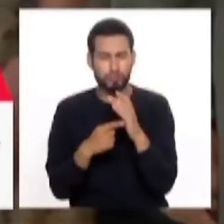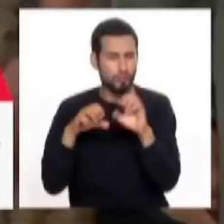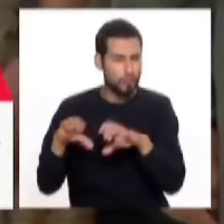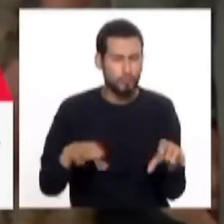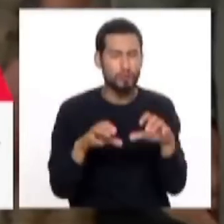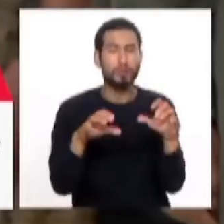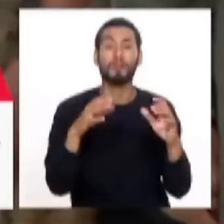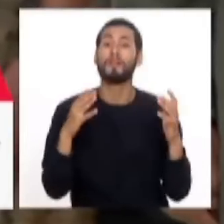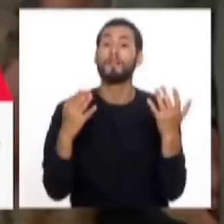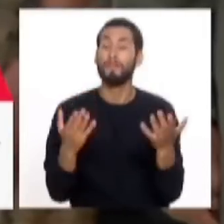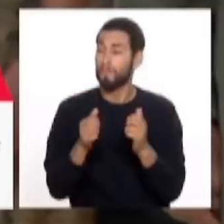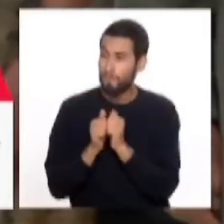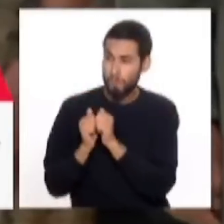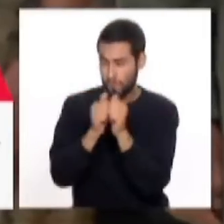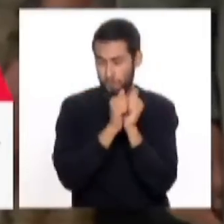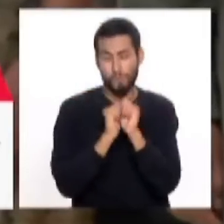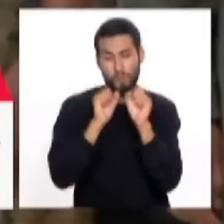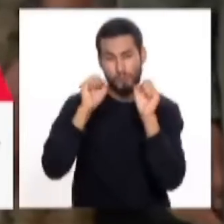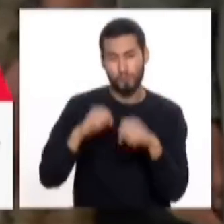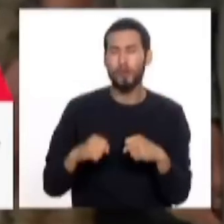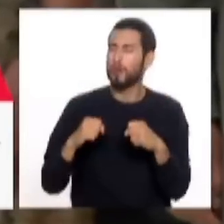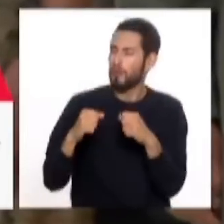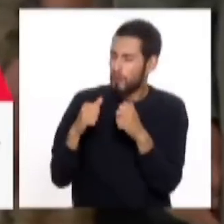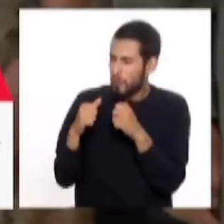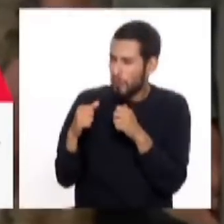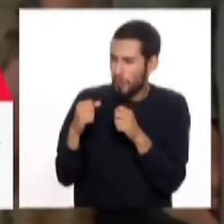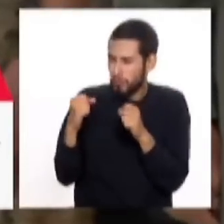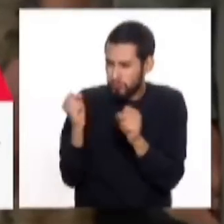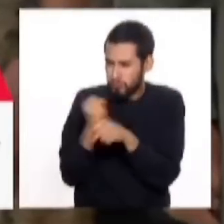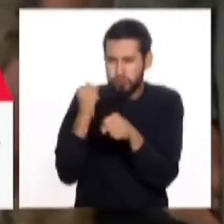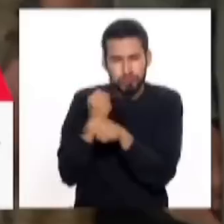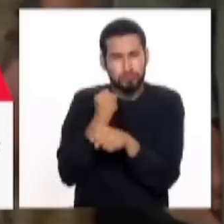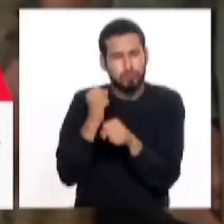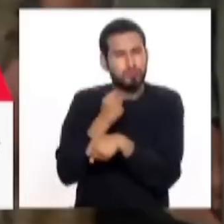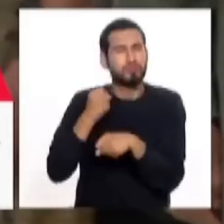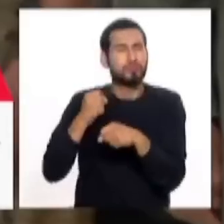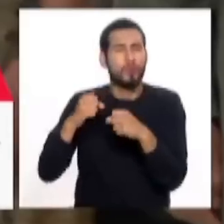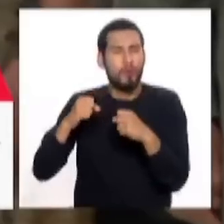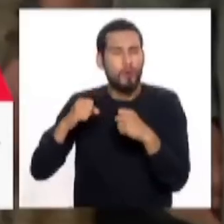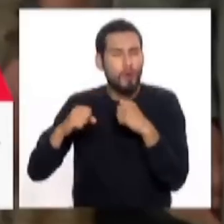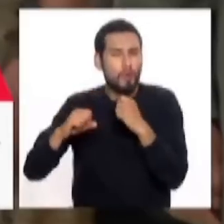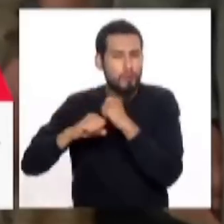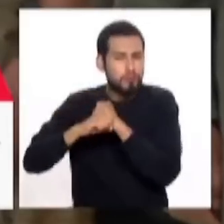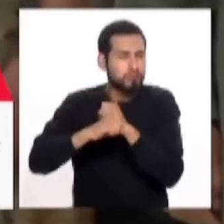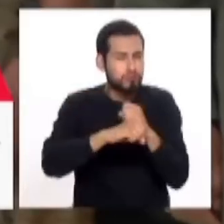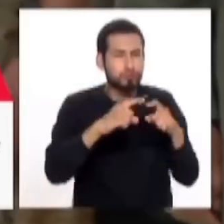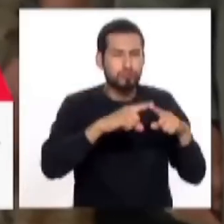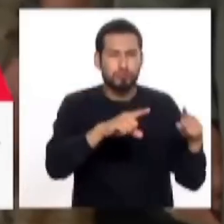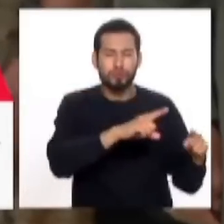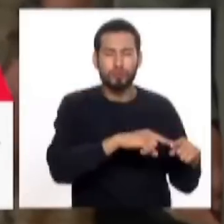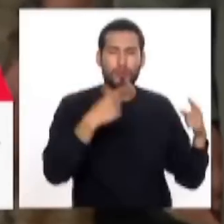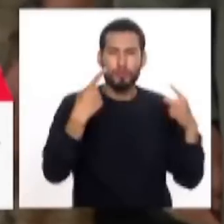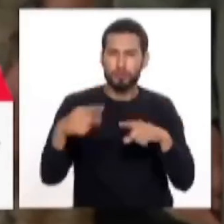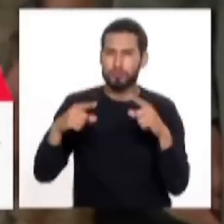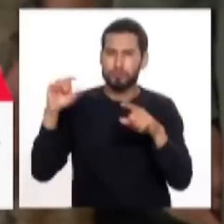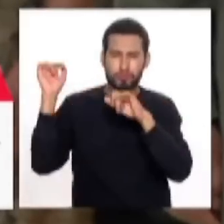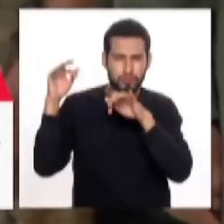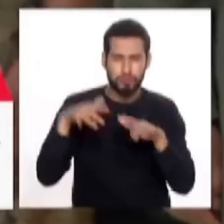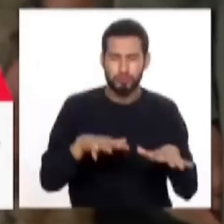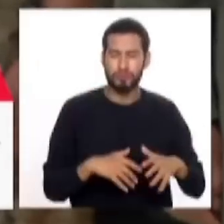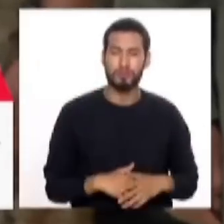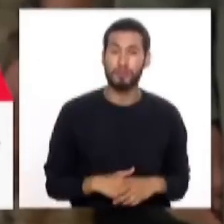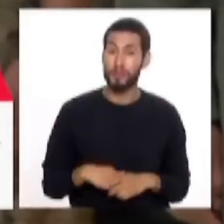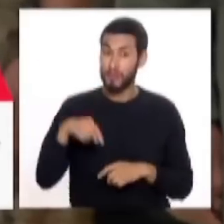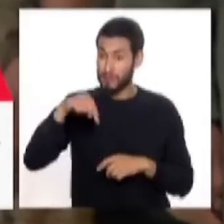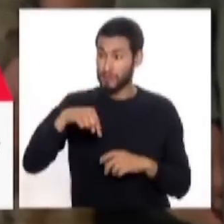enfrentar juntos a los desastres naturales. Estos ejercicios combinados nos